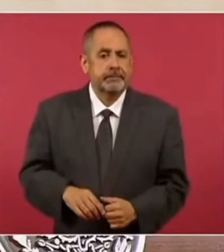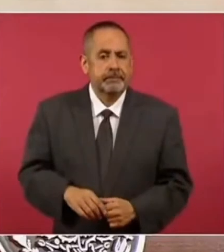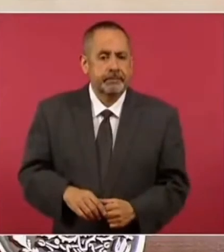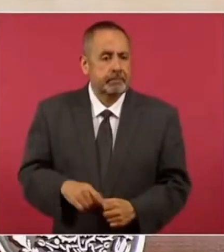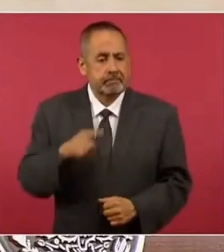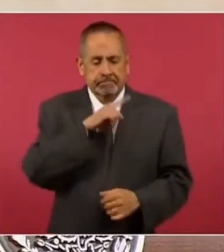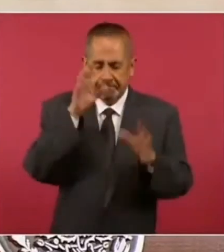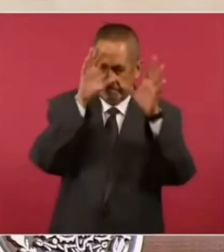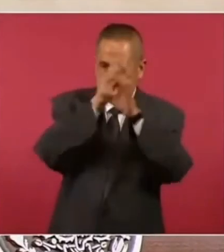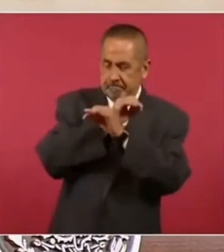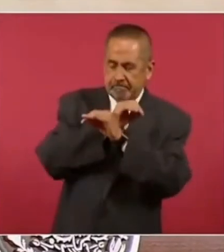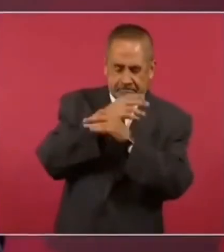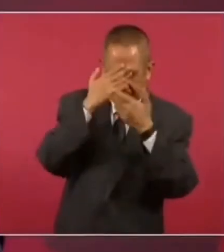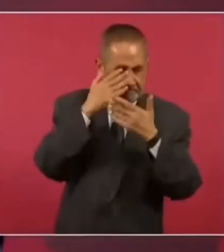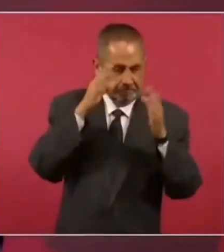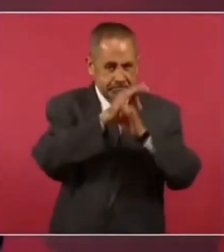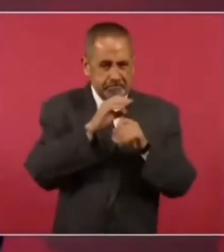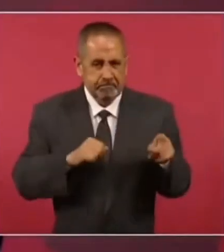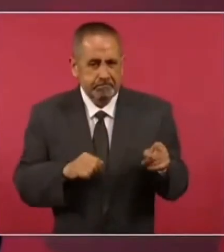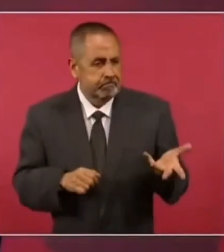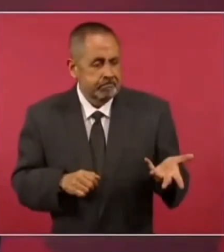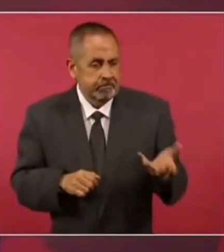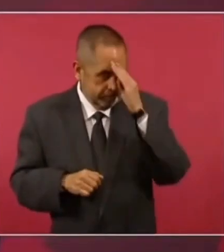se obnubilan.